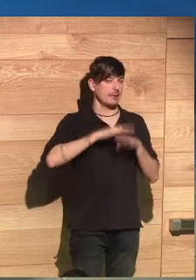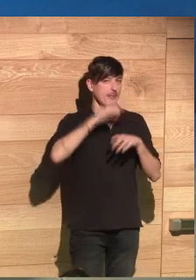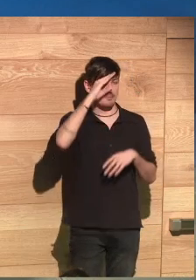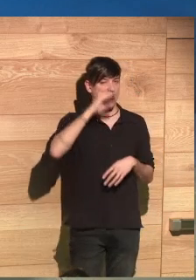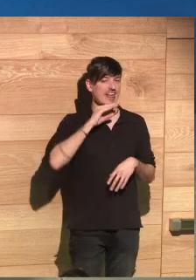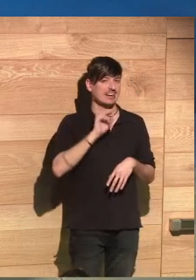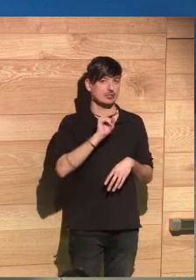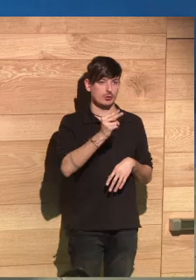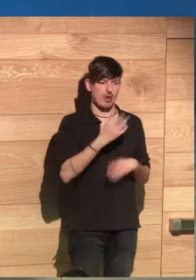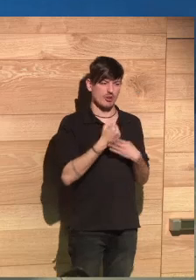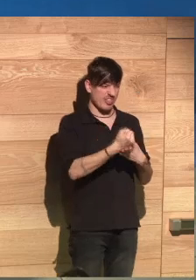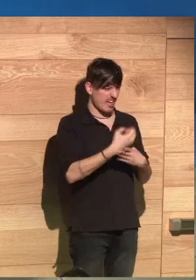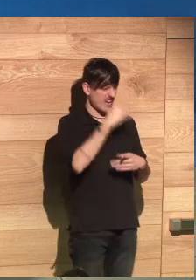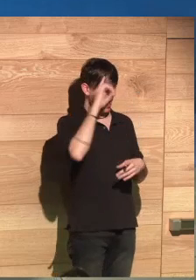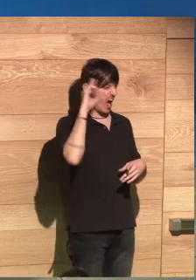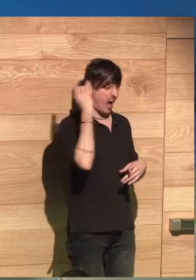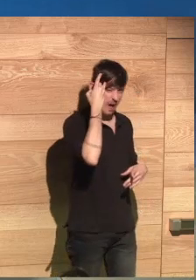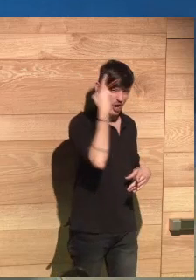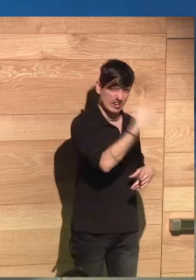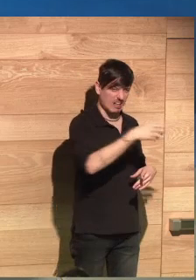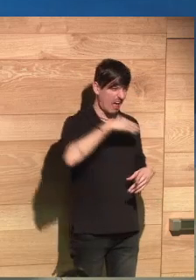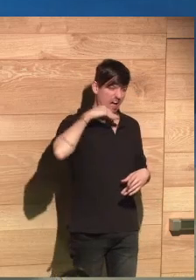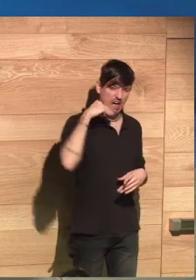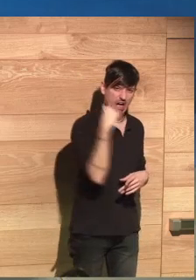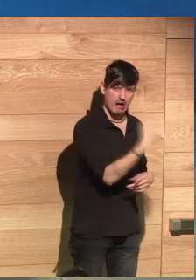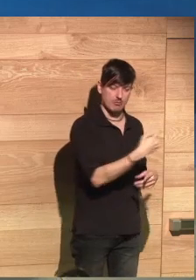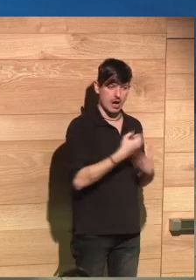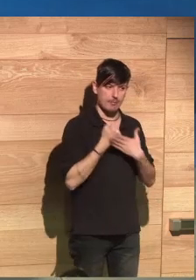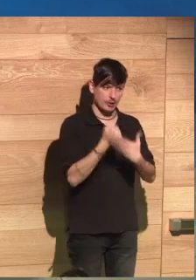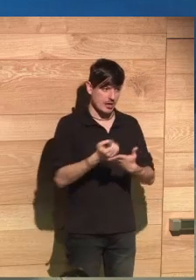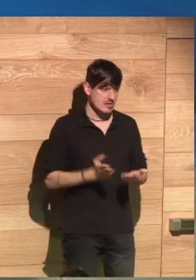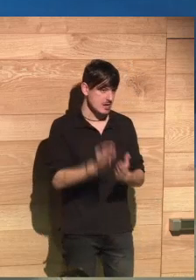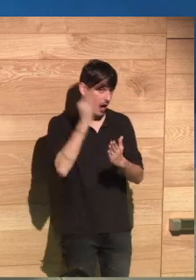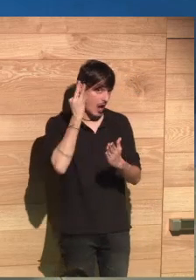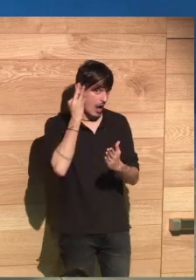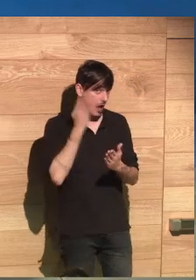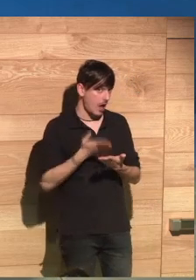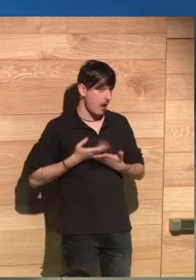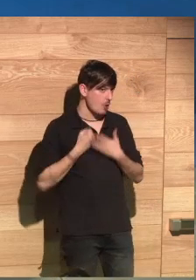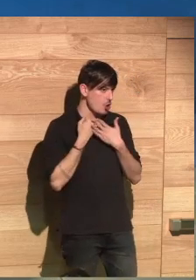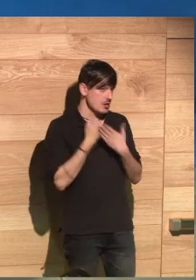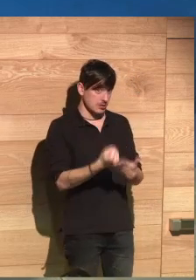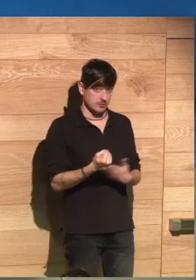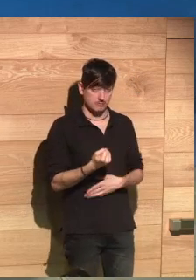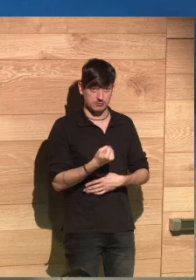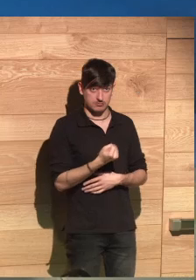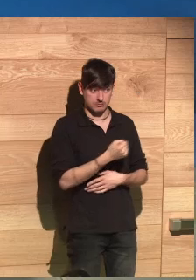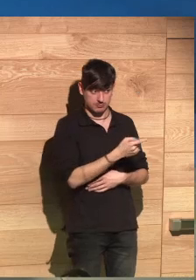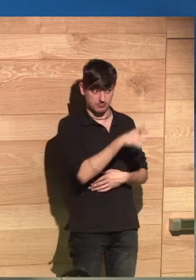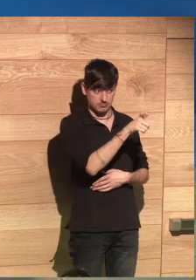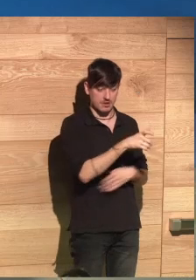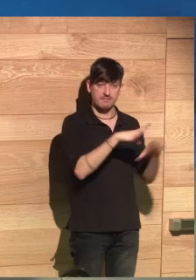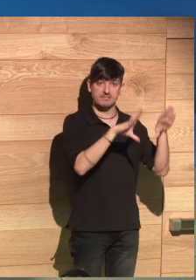unos... ¿Qué cabrón? O sea, él está furioso y es el que apoya a su hija, a su hijastra. Por un lado tenemos